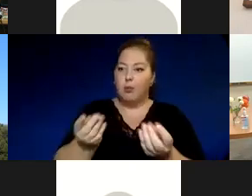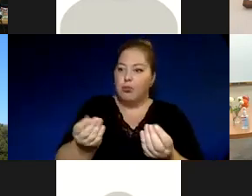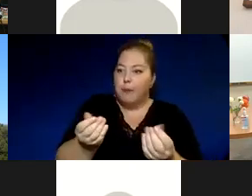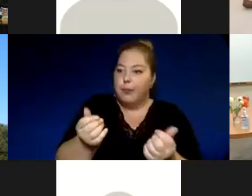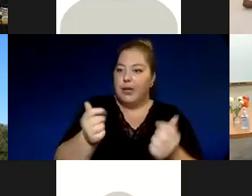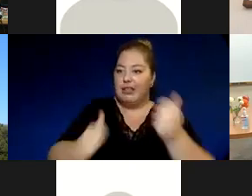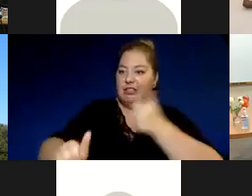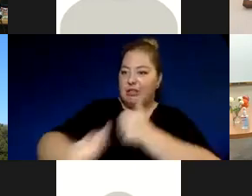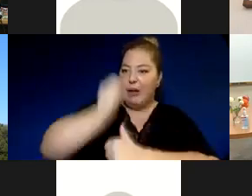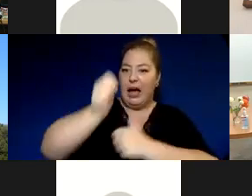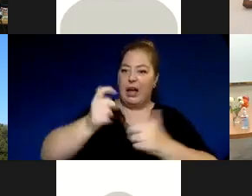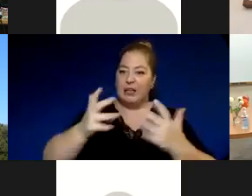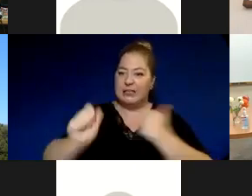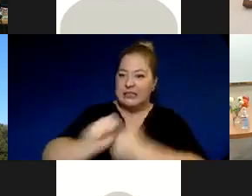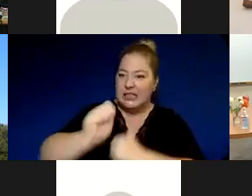Así que hemos